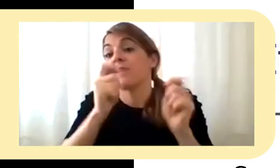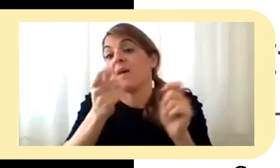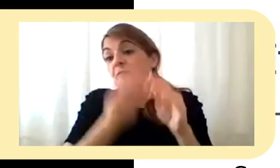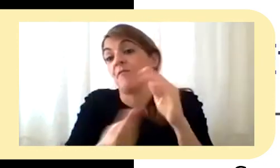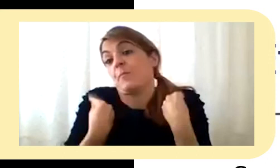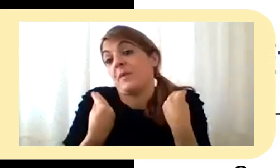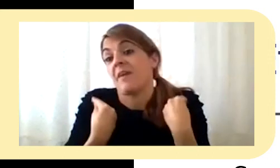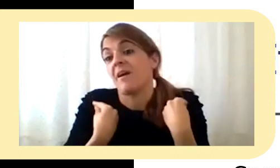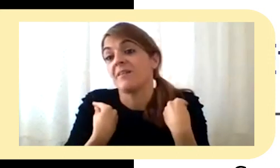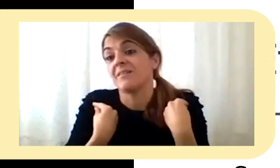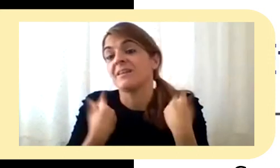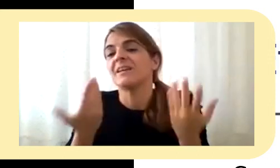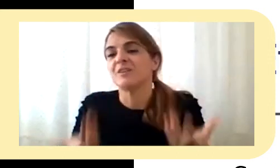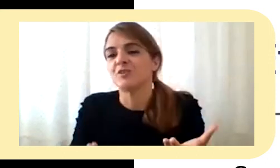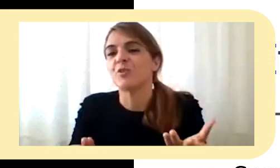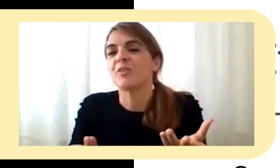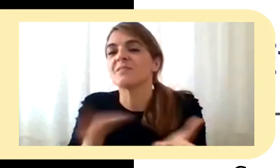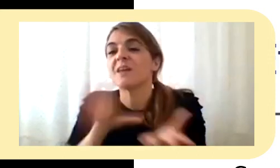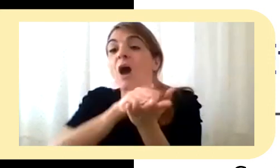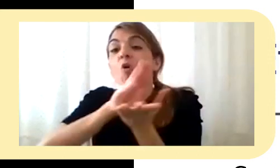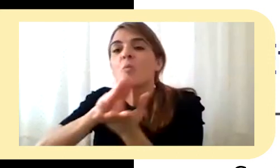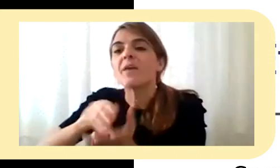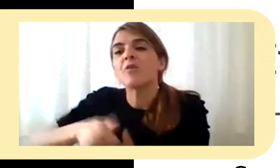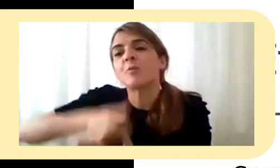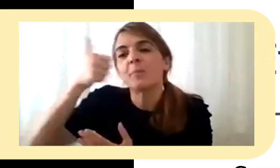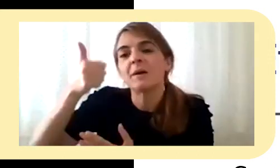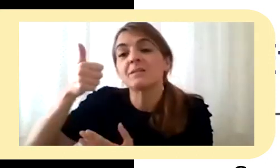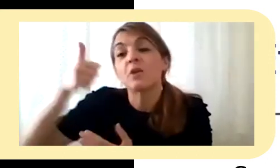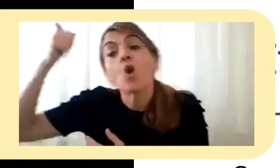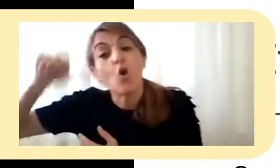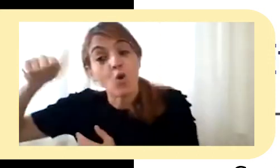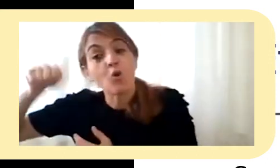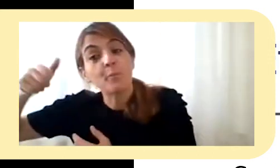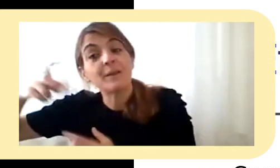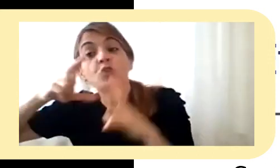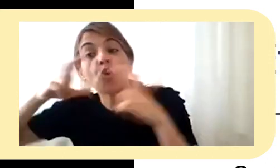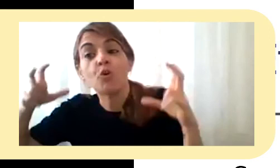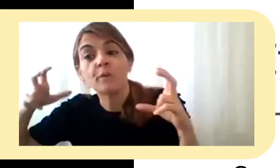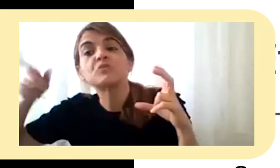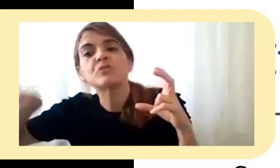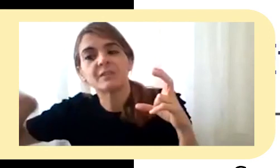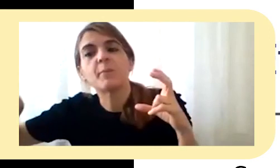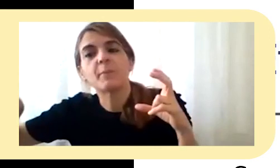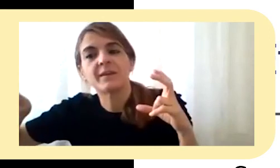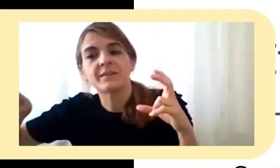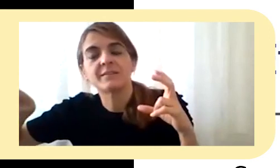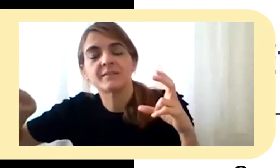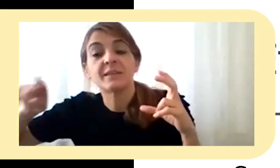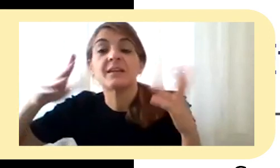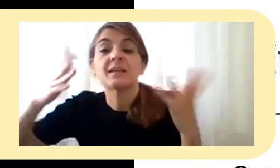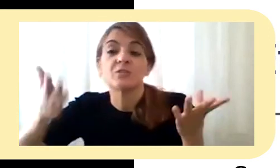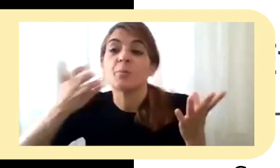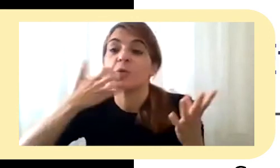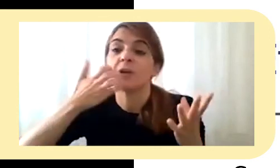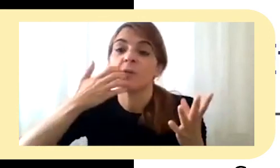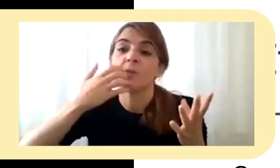un bioacumulador. Hay hombres obesos que también son bioacumuladores. Depende. Y el efecto doble del alcohol en la mujer, el